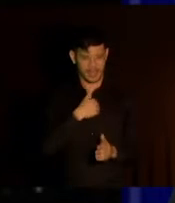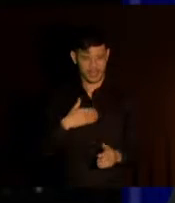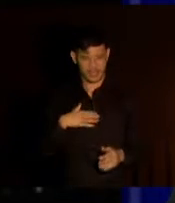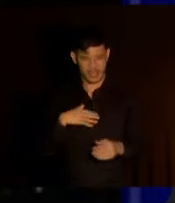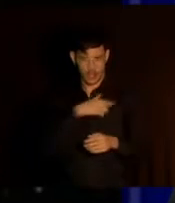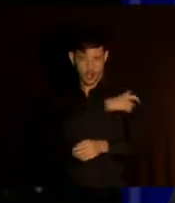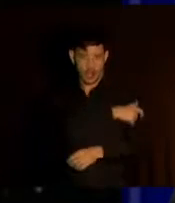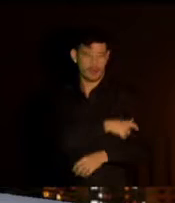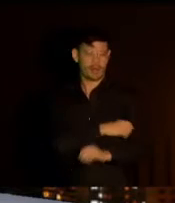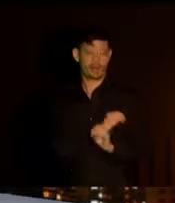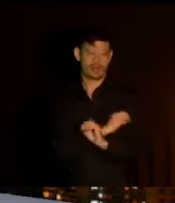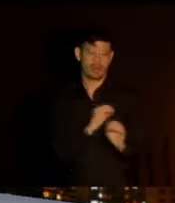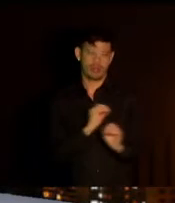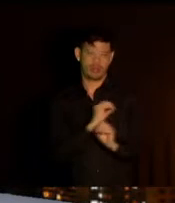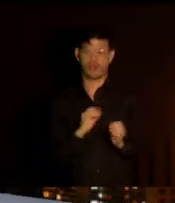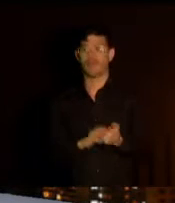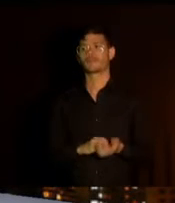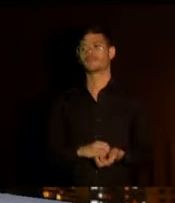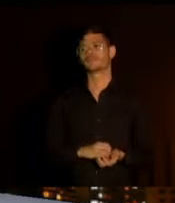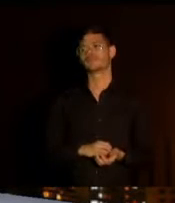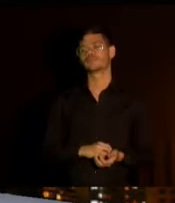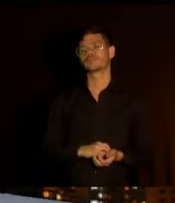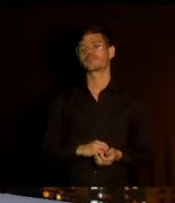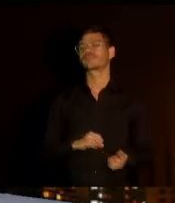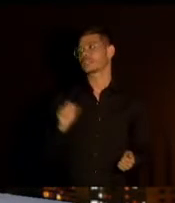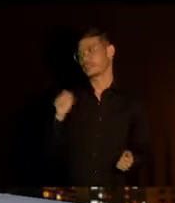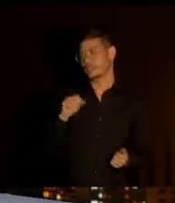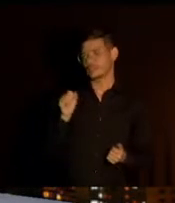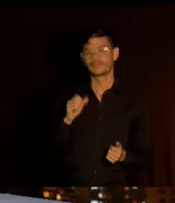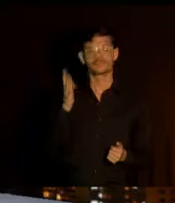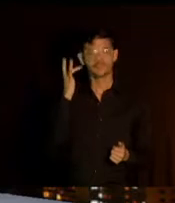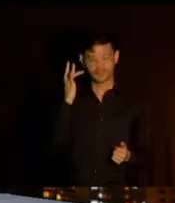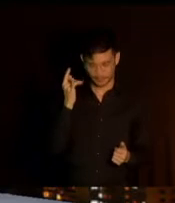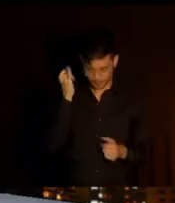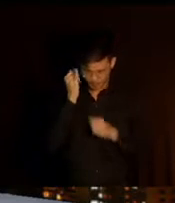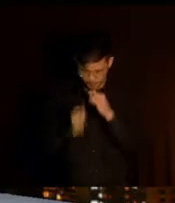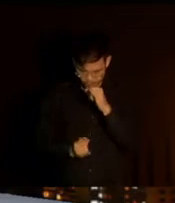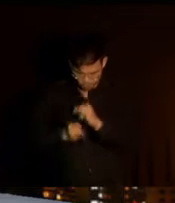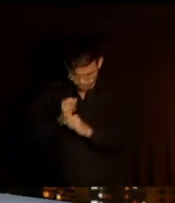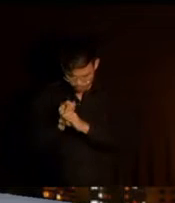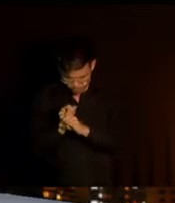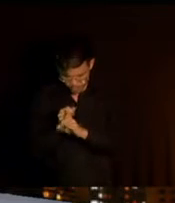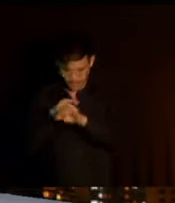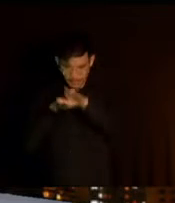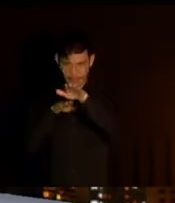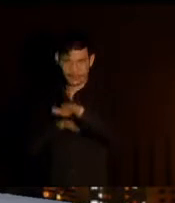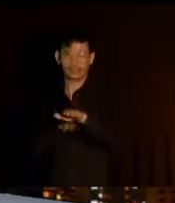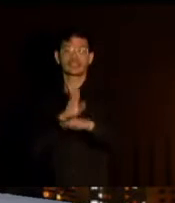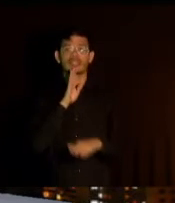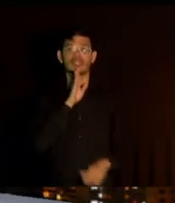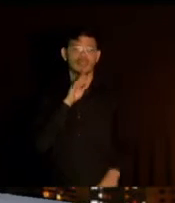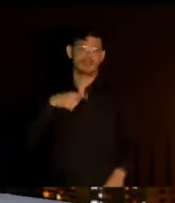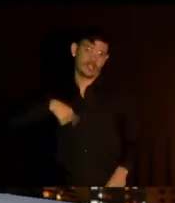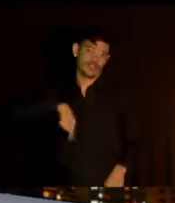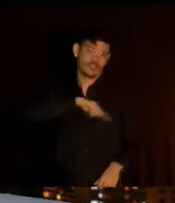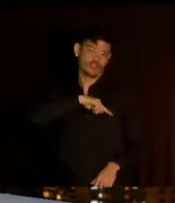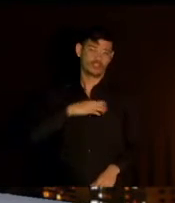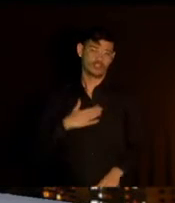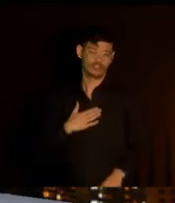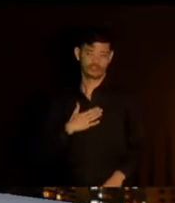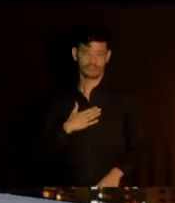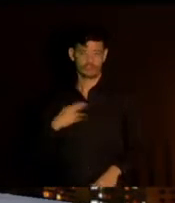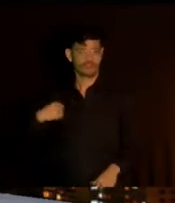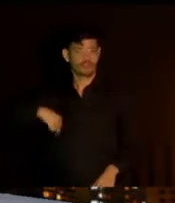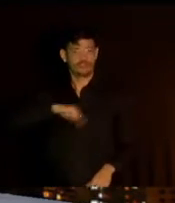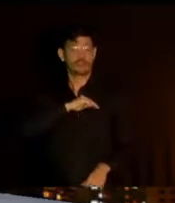gobernanza. Esto pues porque a nivel internacional la representatividad la tenemos nosotros. Cuando allá en el IPC